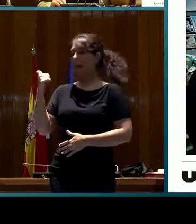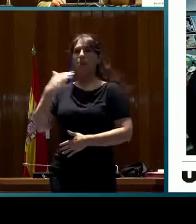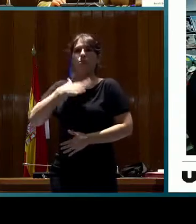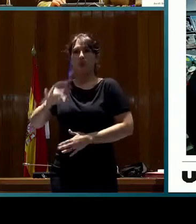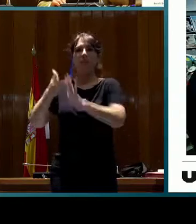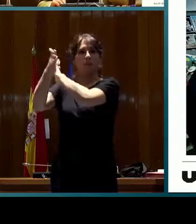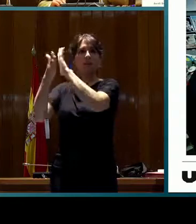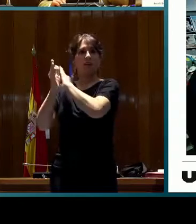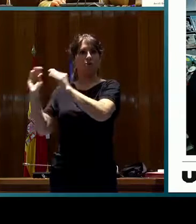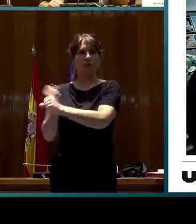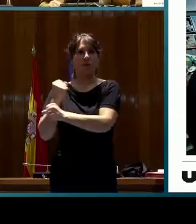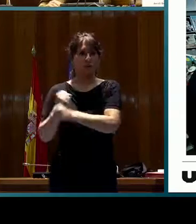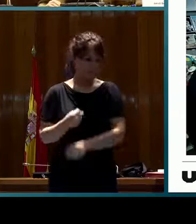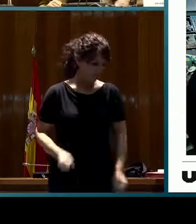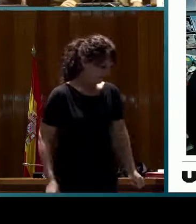que explique su trabajo.